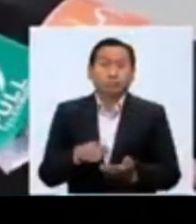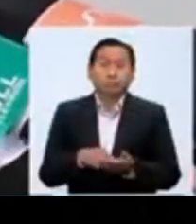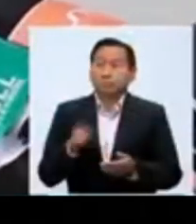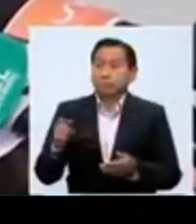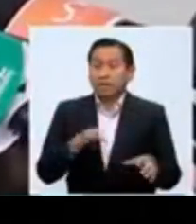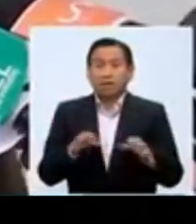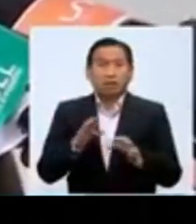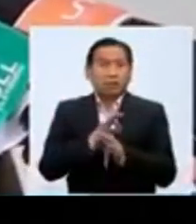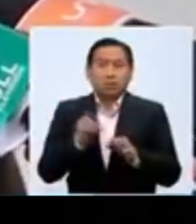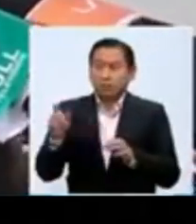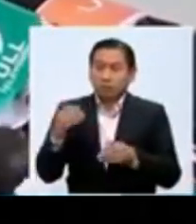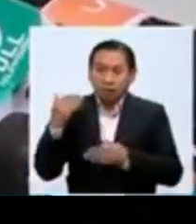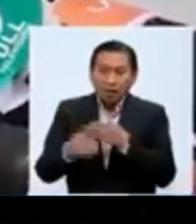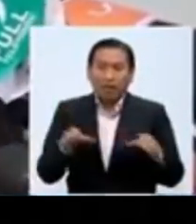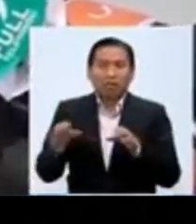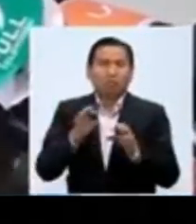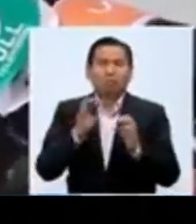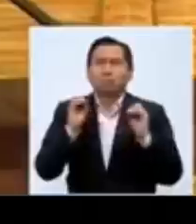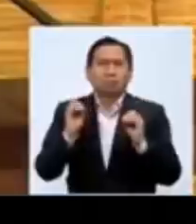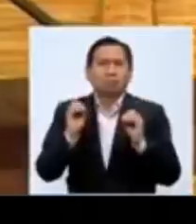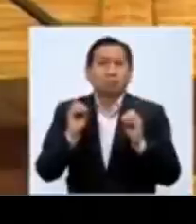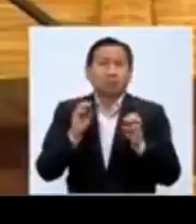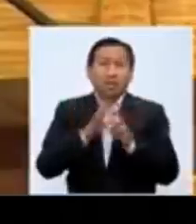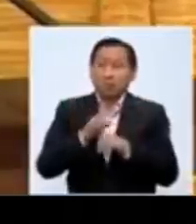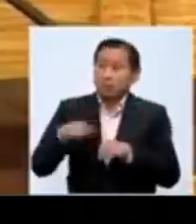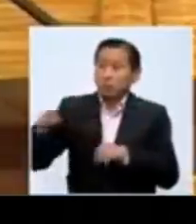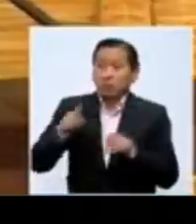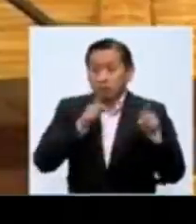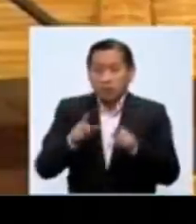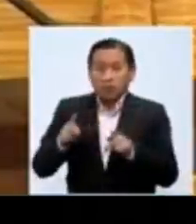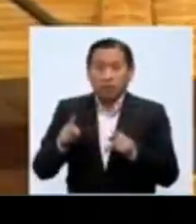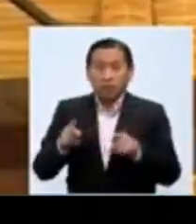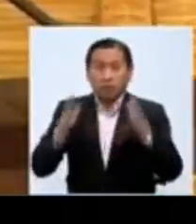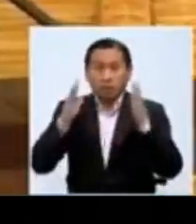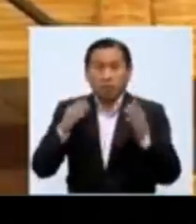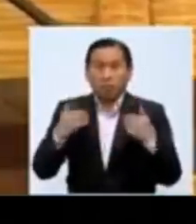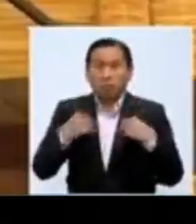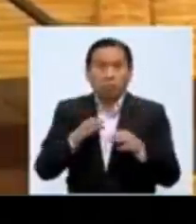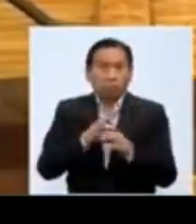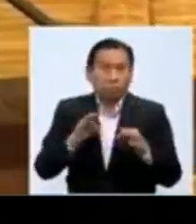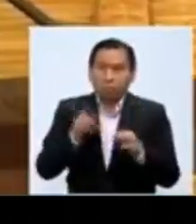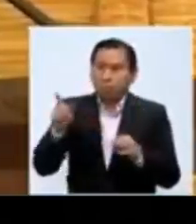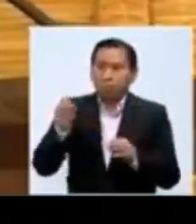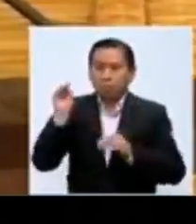no lo han hecho y no lo están haciendo, porque si ellos no tienen un plan para hacer, ellos deberían hacer a través